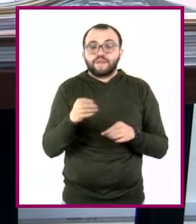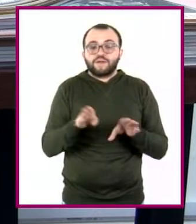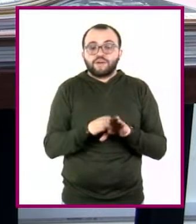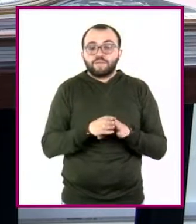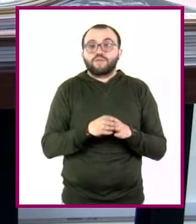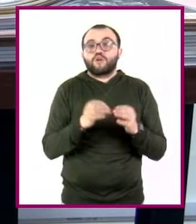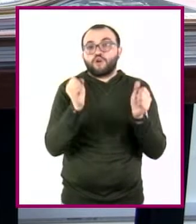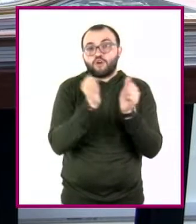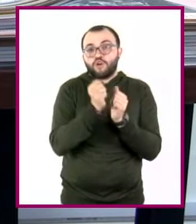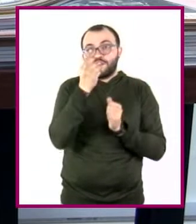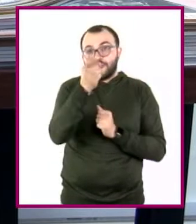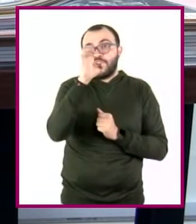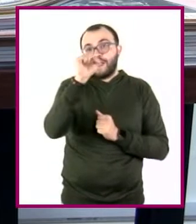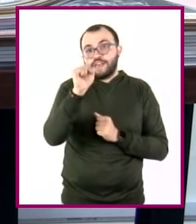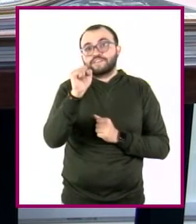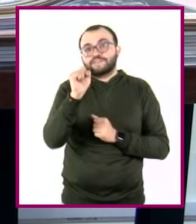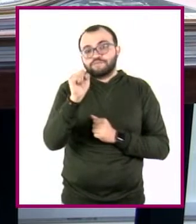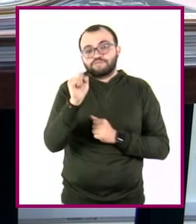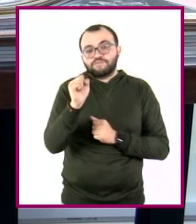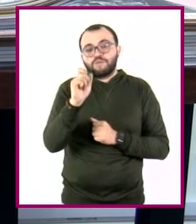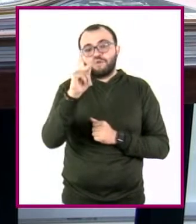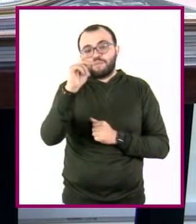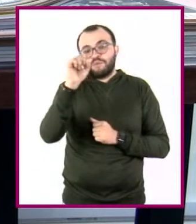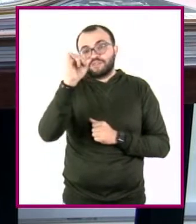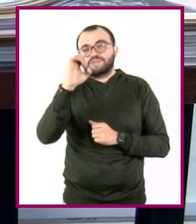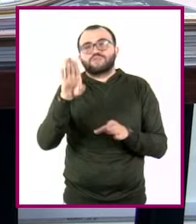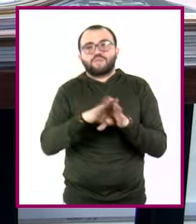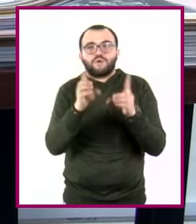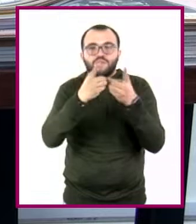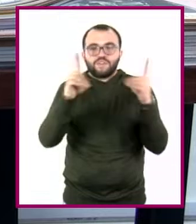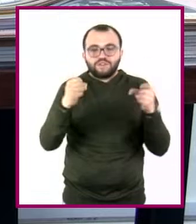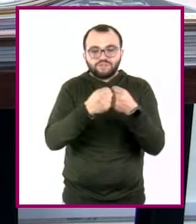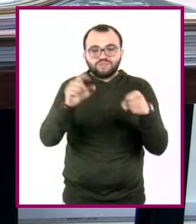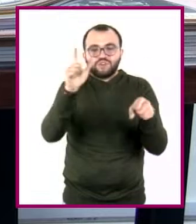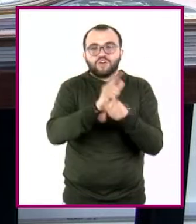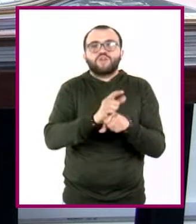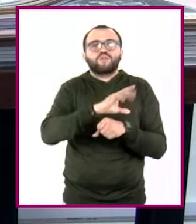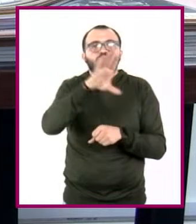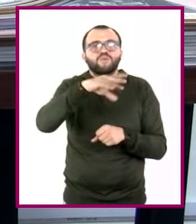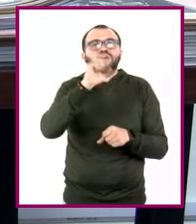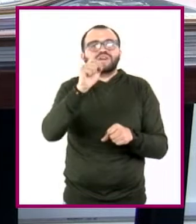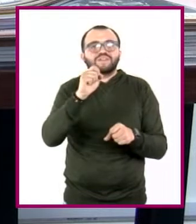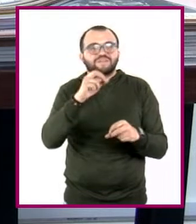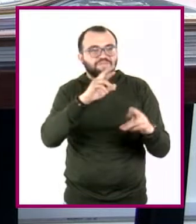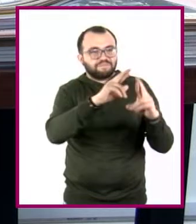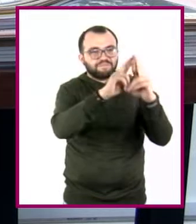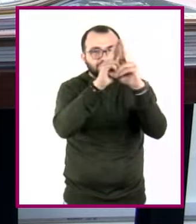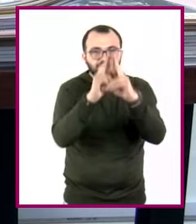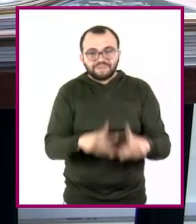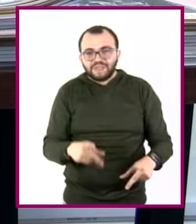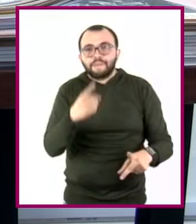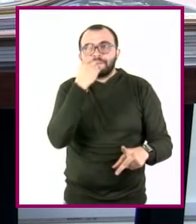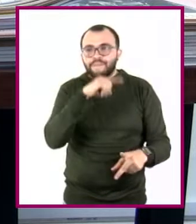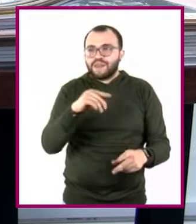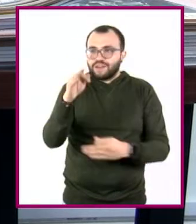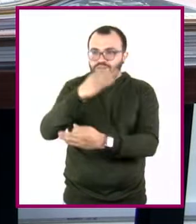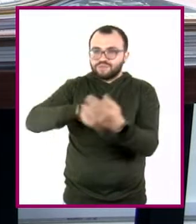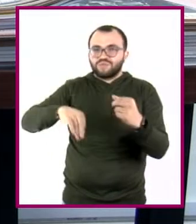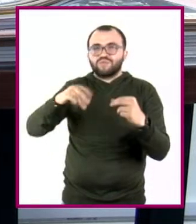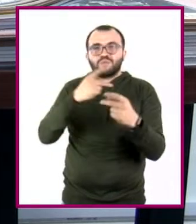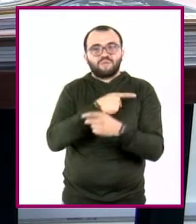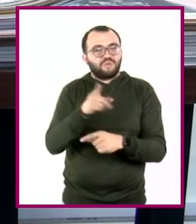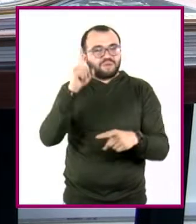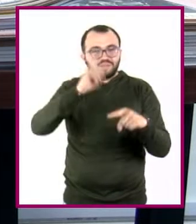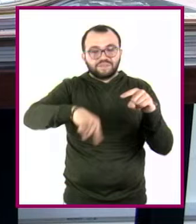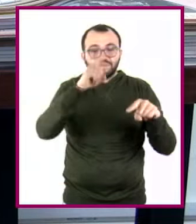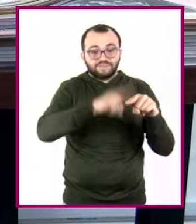Contigo es Posible, la cual fue una política de desarrollo social que buscaba romper el círculo vicioso del empobrecimiento. En la administración